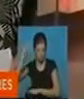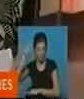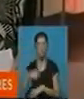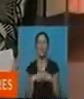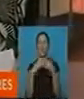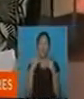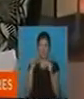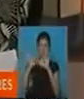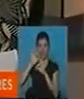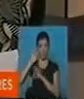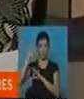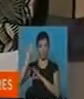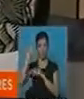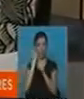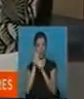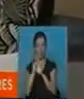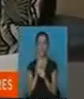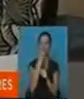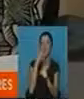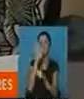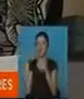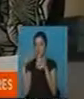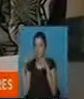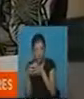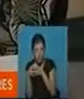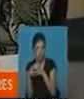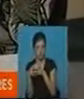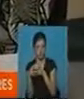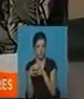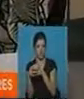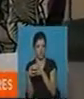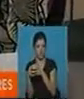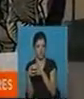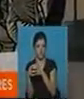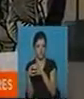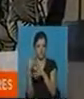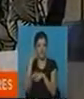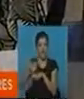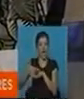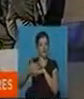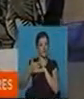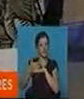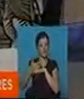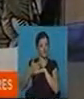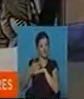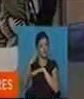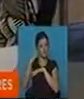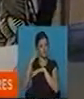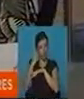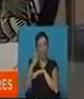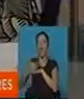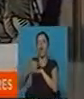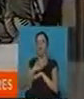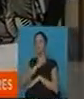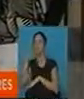actuado solitariamente o en grupos muy diminutos, los lobos solitarios, vienen muy entrenados en Afganistán, o